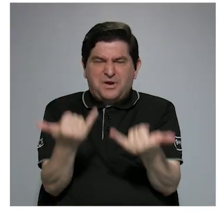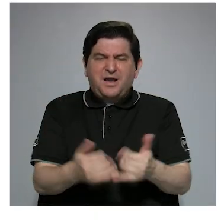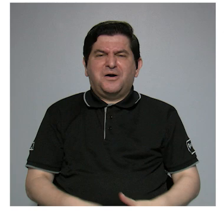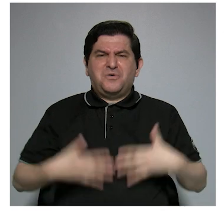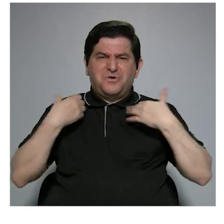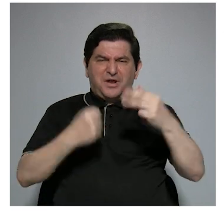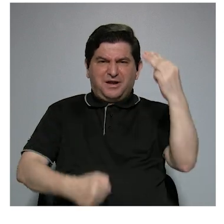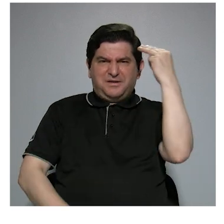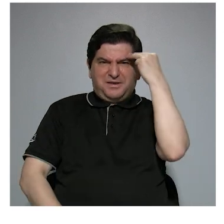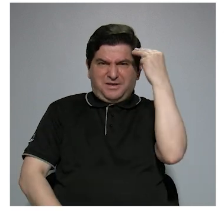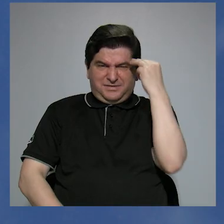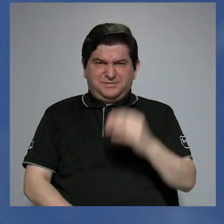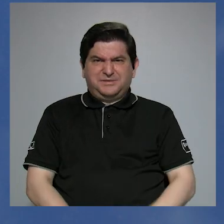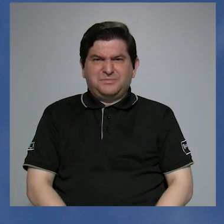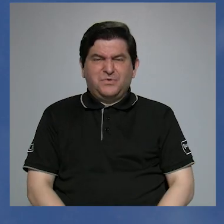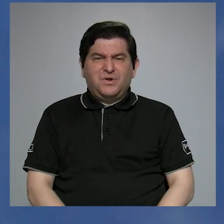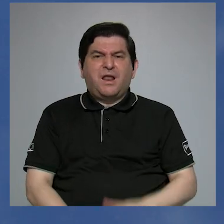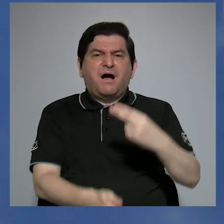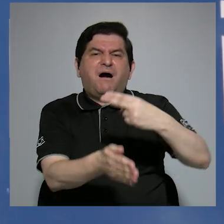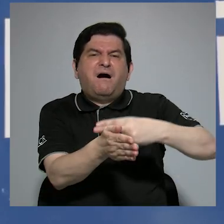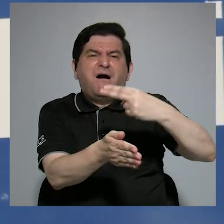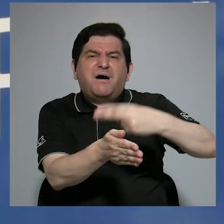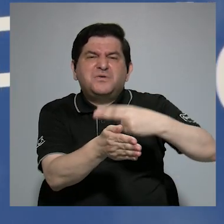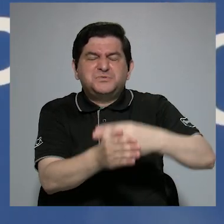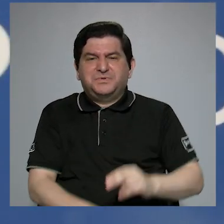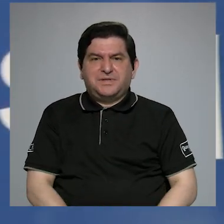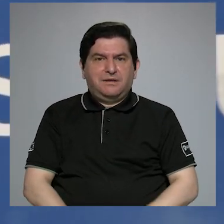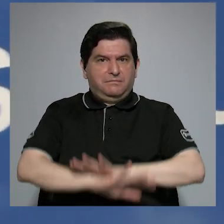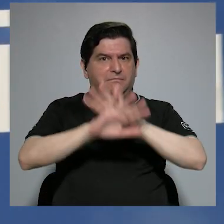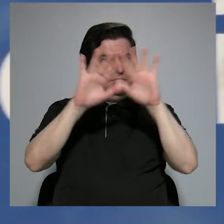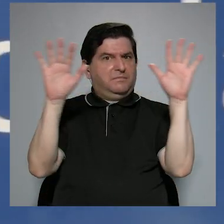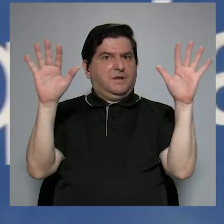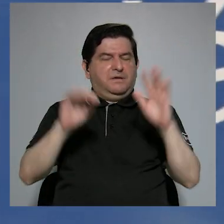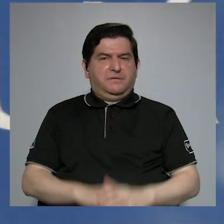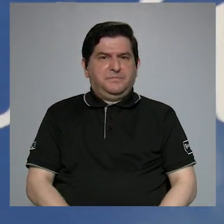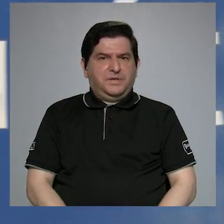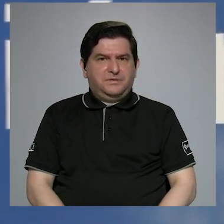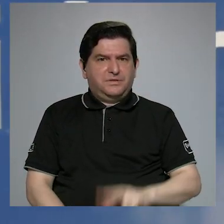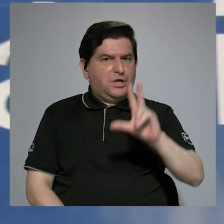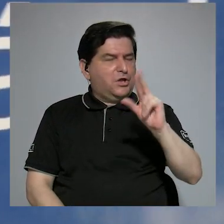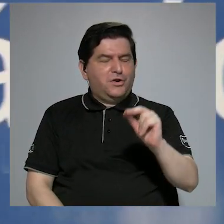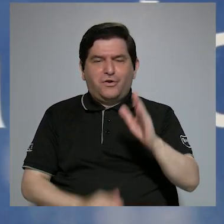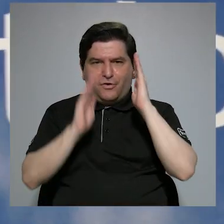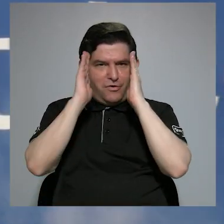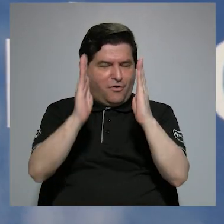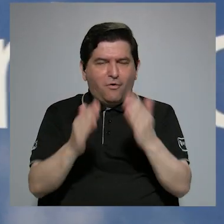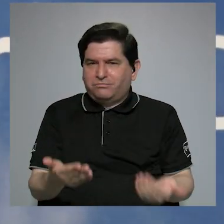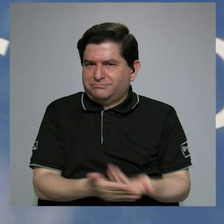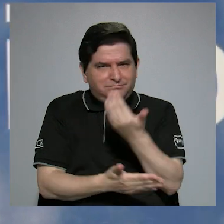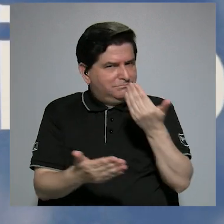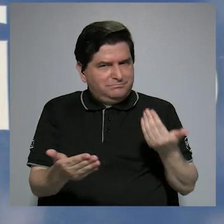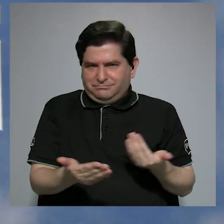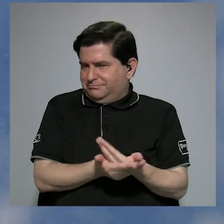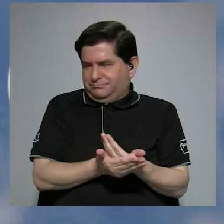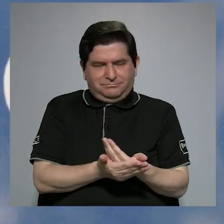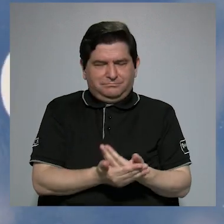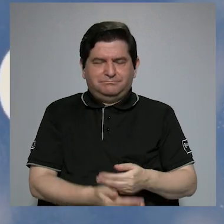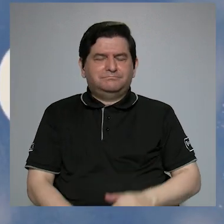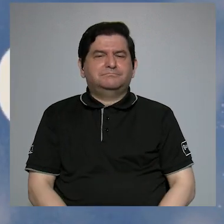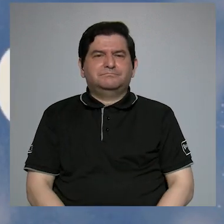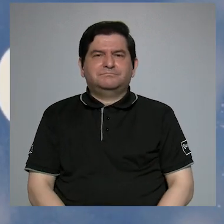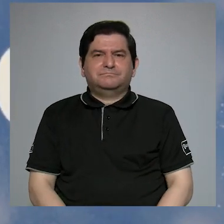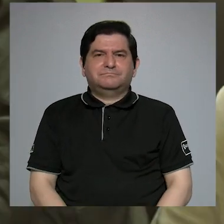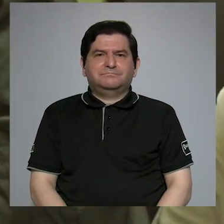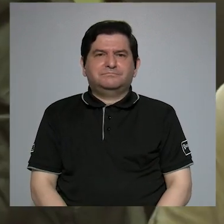que la salud mental es, ¿verdad?, un hospital donde claramente no es la atención más actualizada que se da.